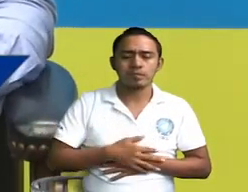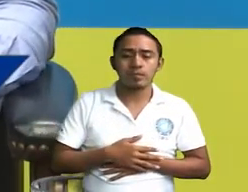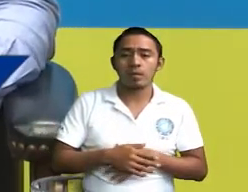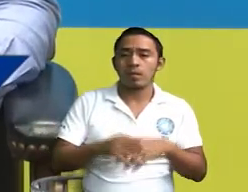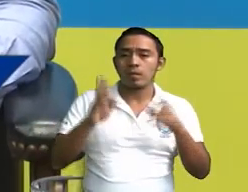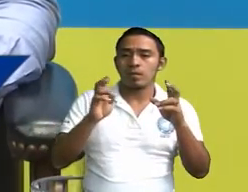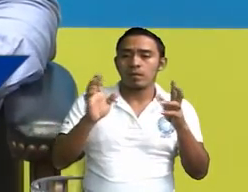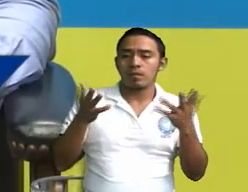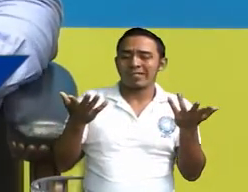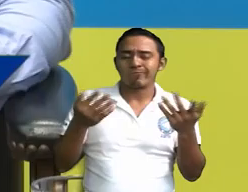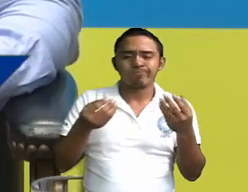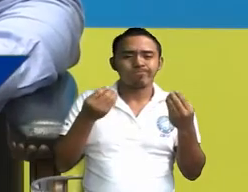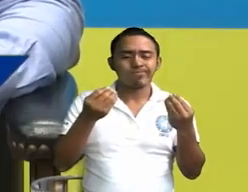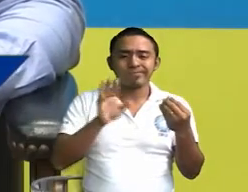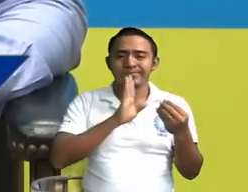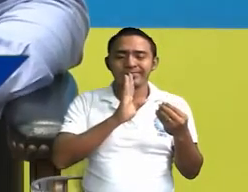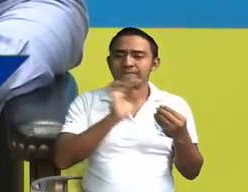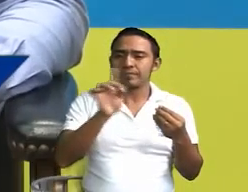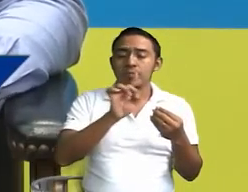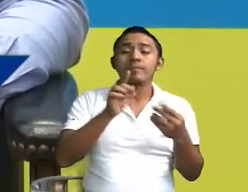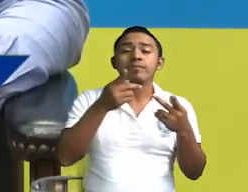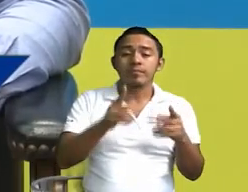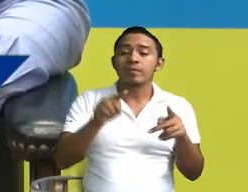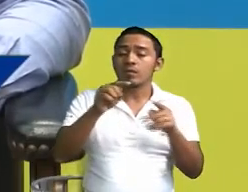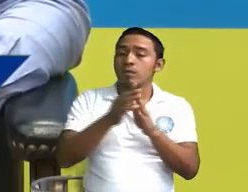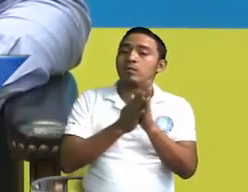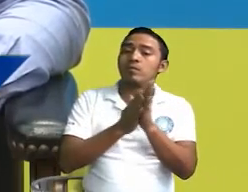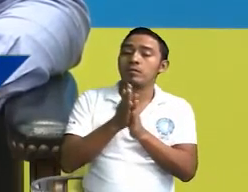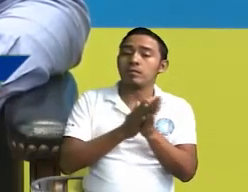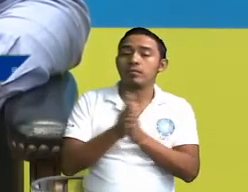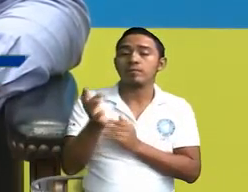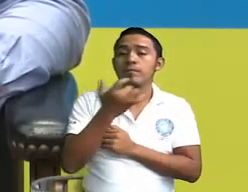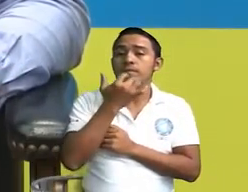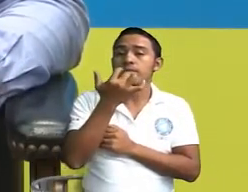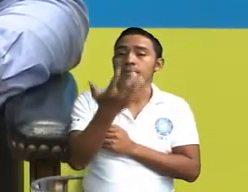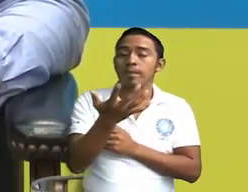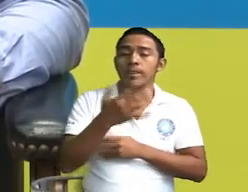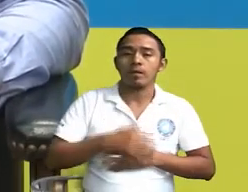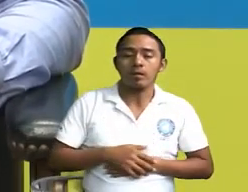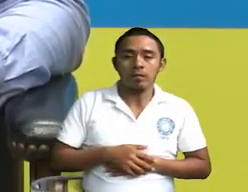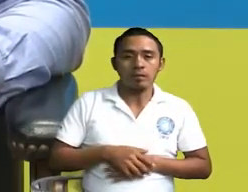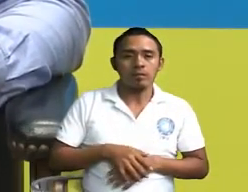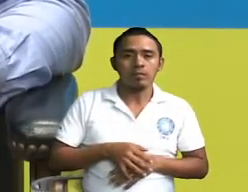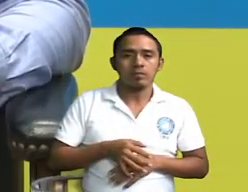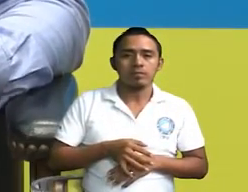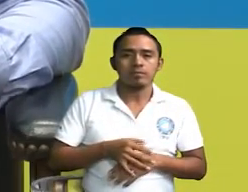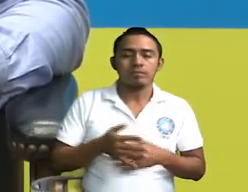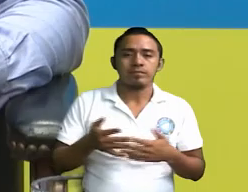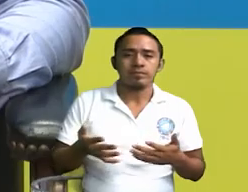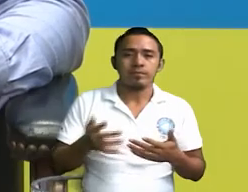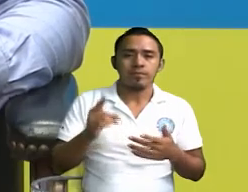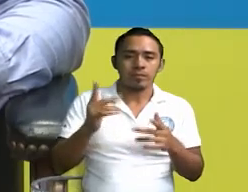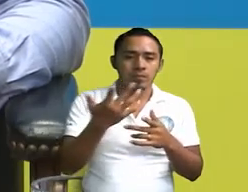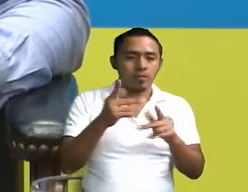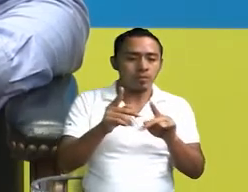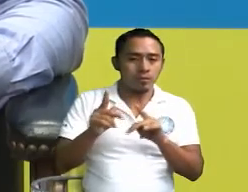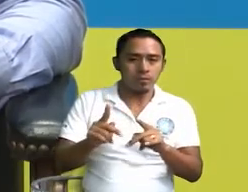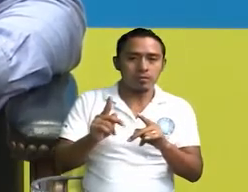medios de comunicación, pero que es muy interesante porque involucra a todas las edades de los seres